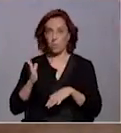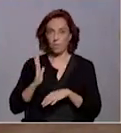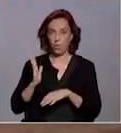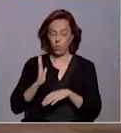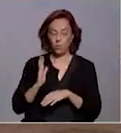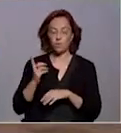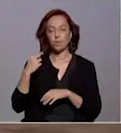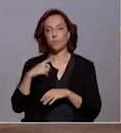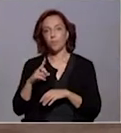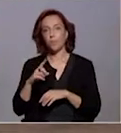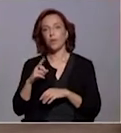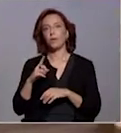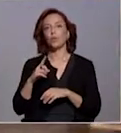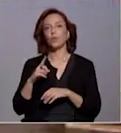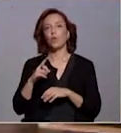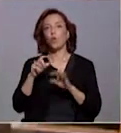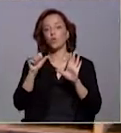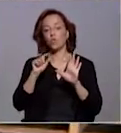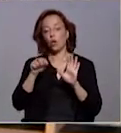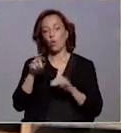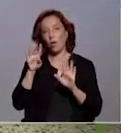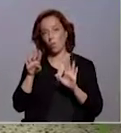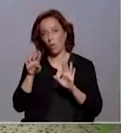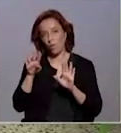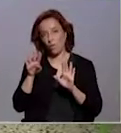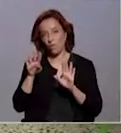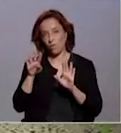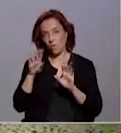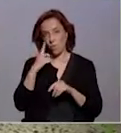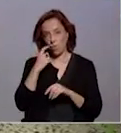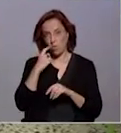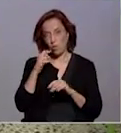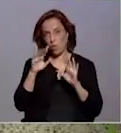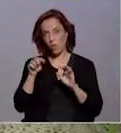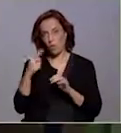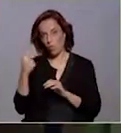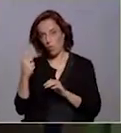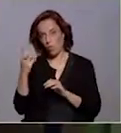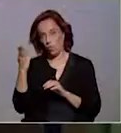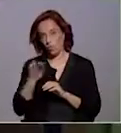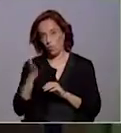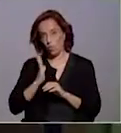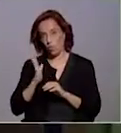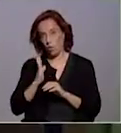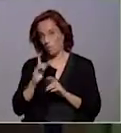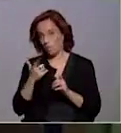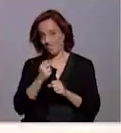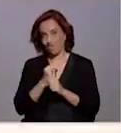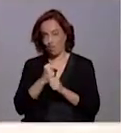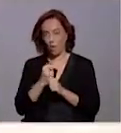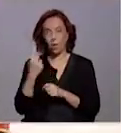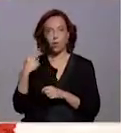desempleo cerró el año en diciembre en 69 por ciento para los hombres y en 10,1 por ciento para las mujeres como